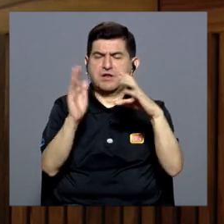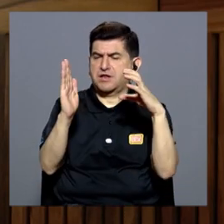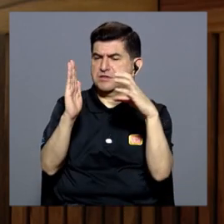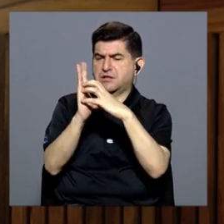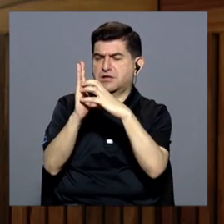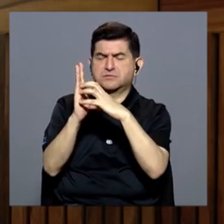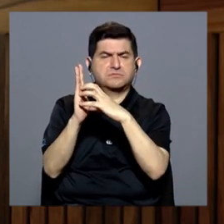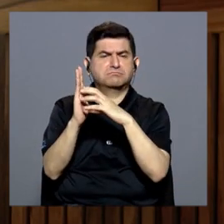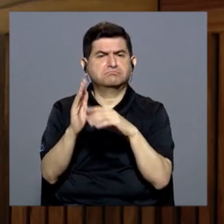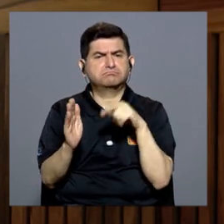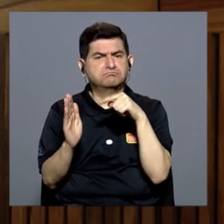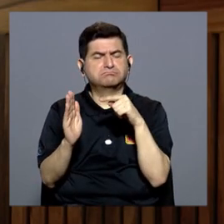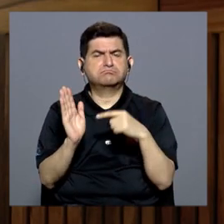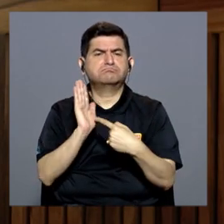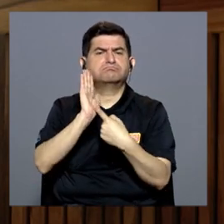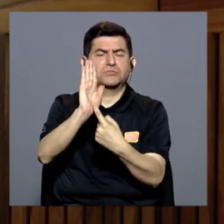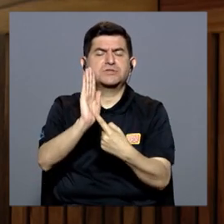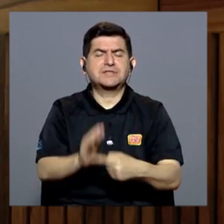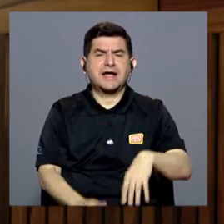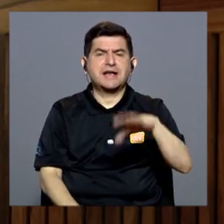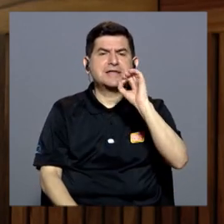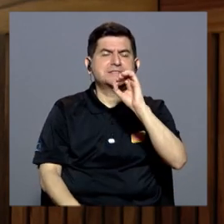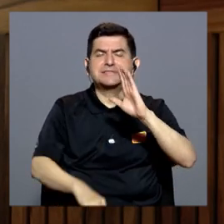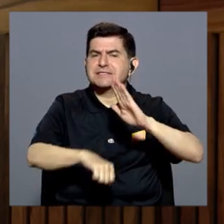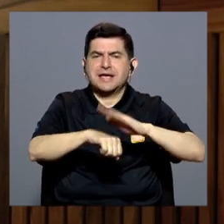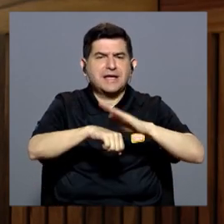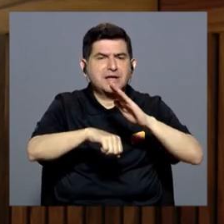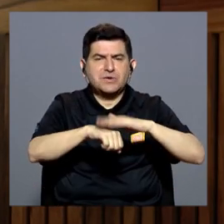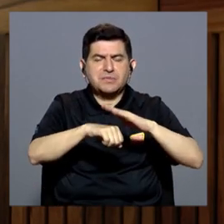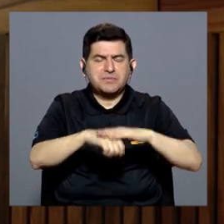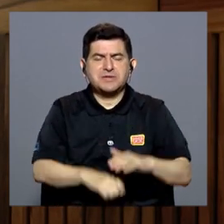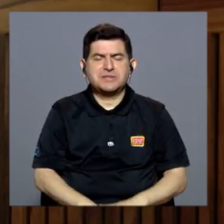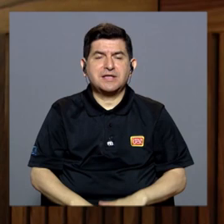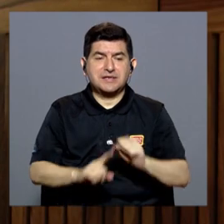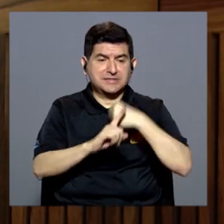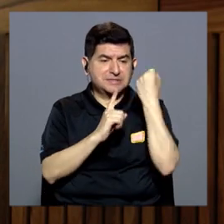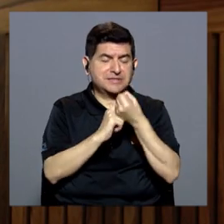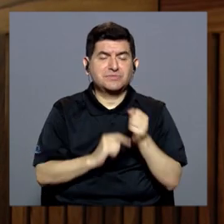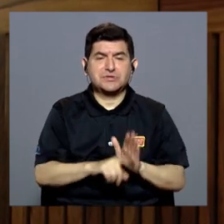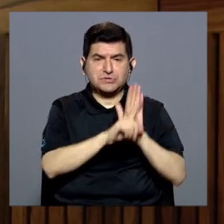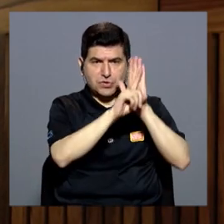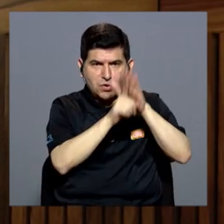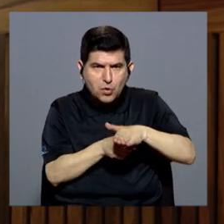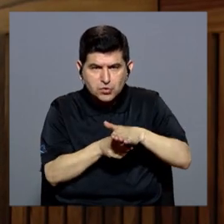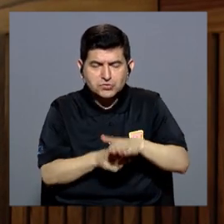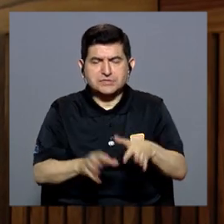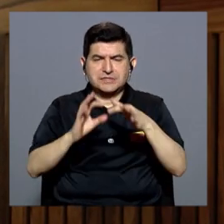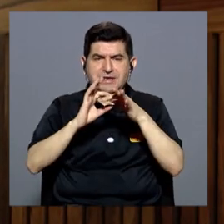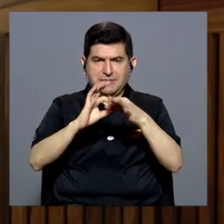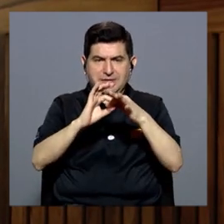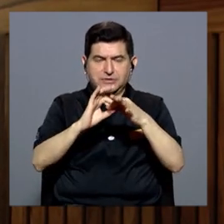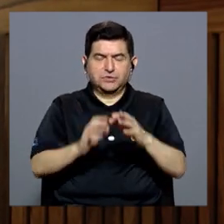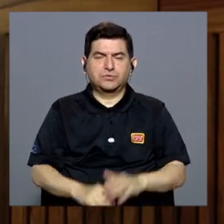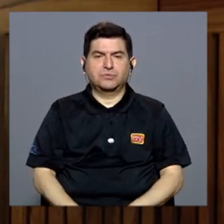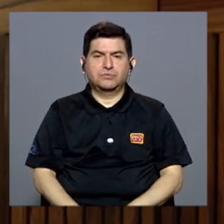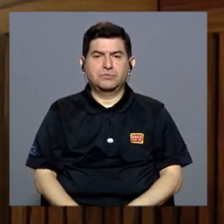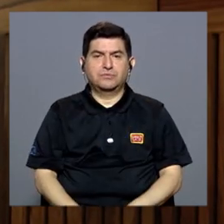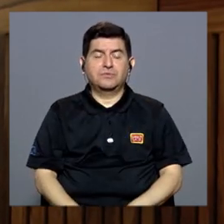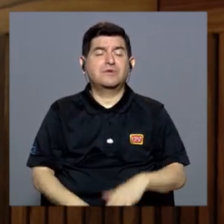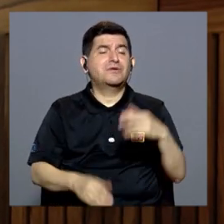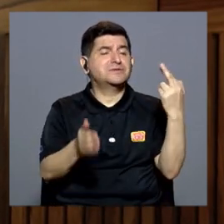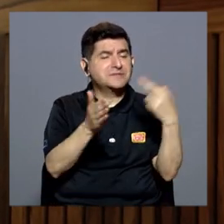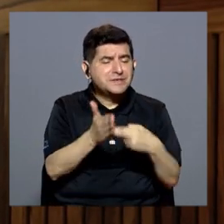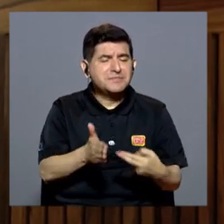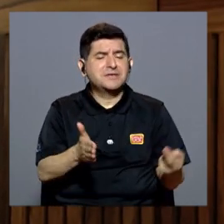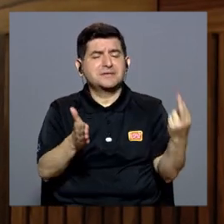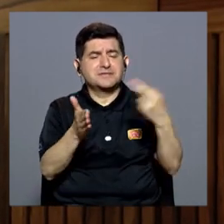que hablan acerca de la cero tolerancia contra el hostigamiento sexual. O sea, es una postura que una y otra